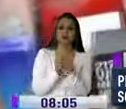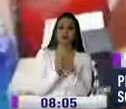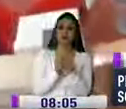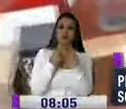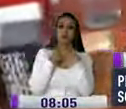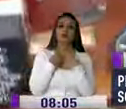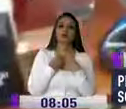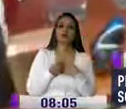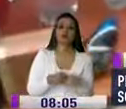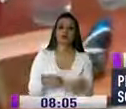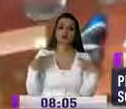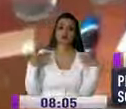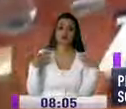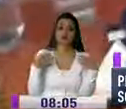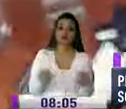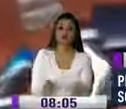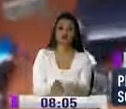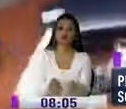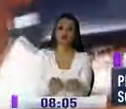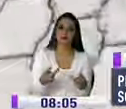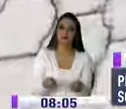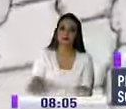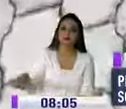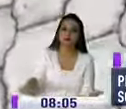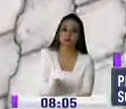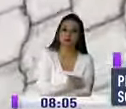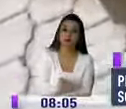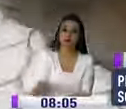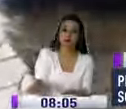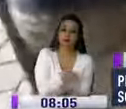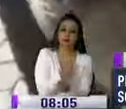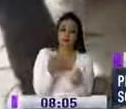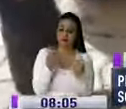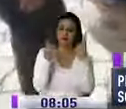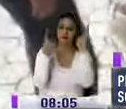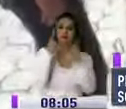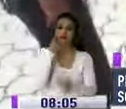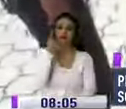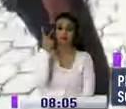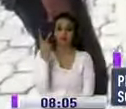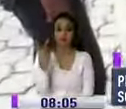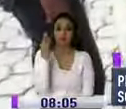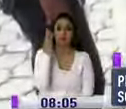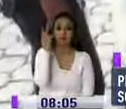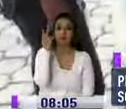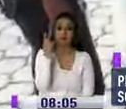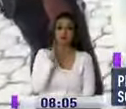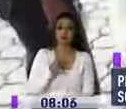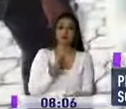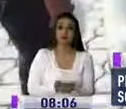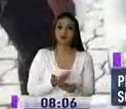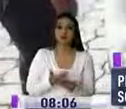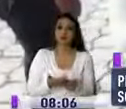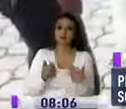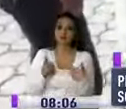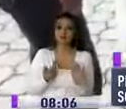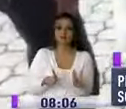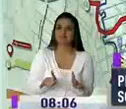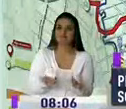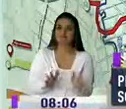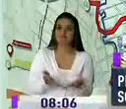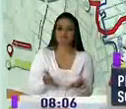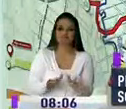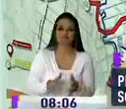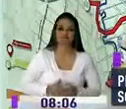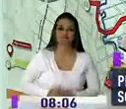vestir, calzado. Ni la plancha se salvó. La sorpresa, los dos hombres y dos mujeres no lograron justificar lo que llevaban en el taxi.